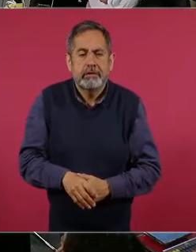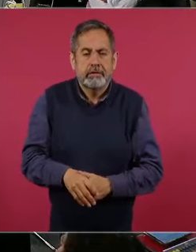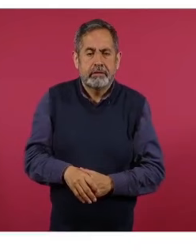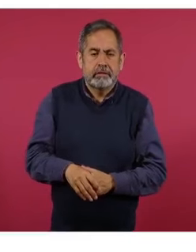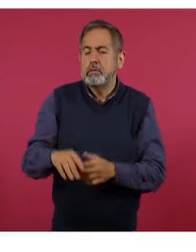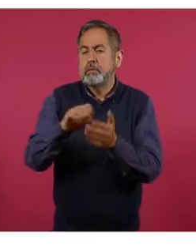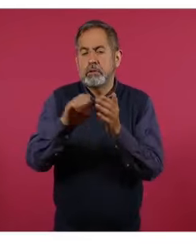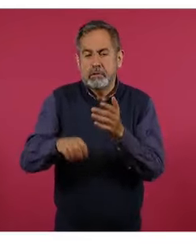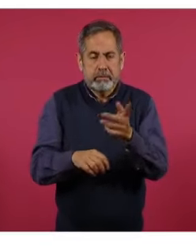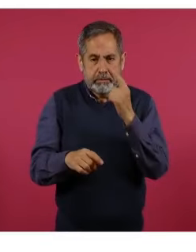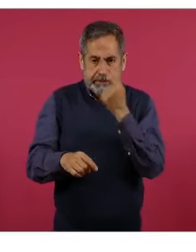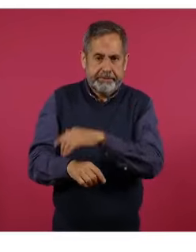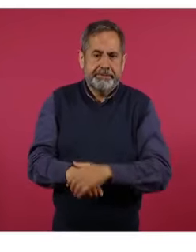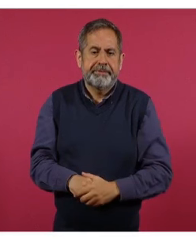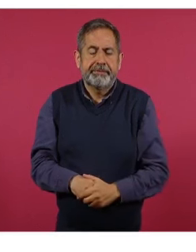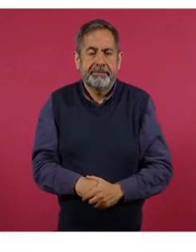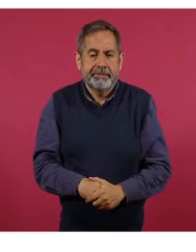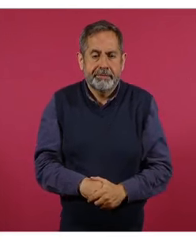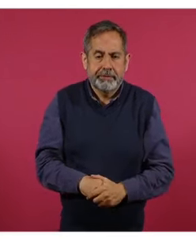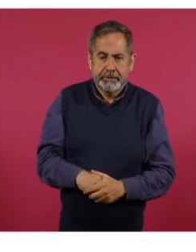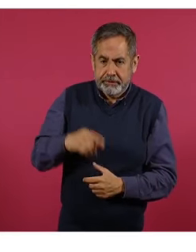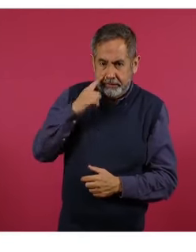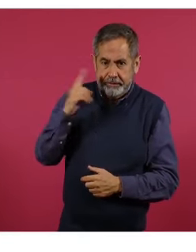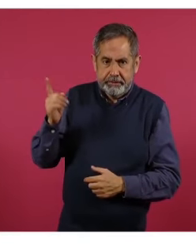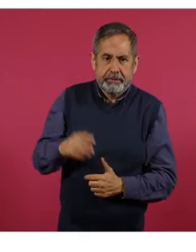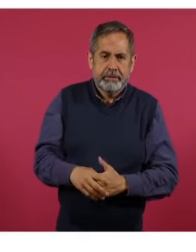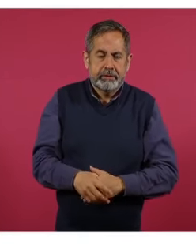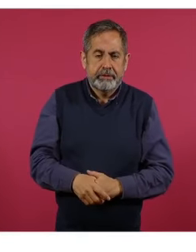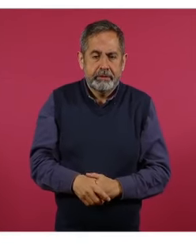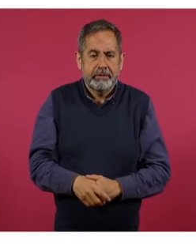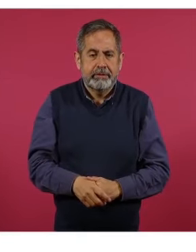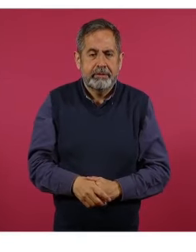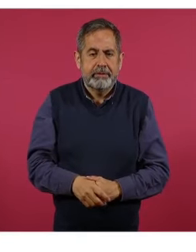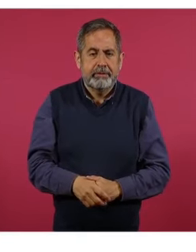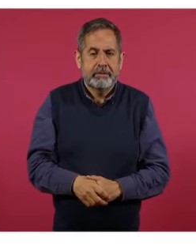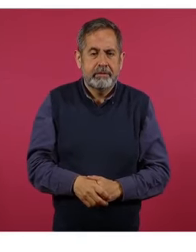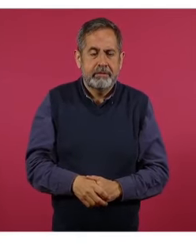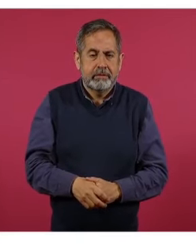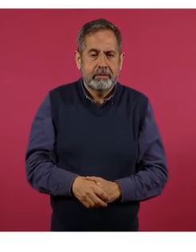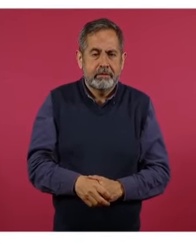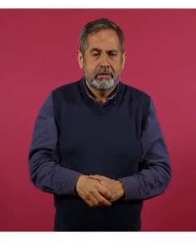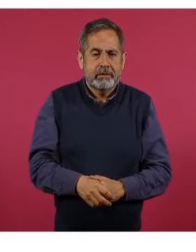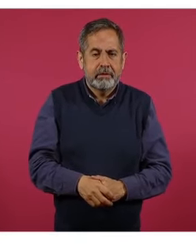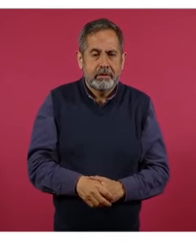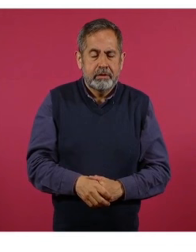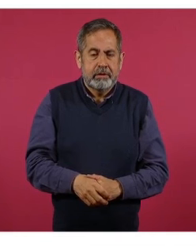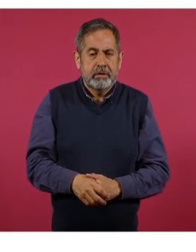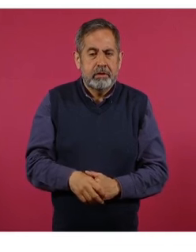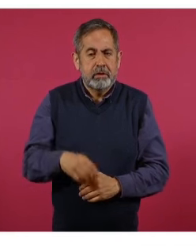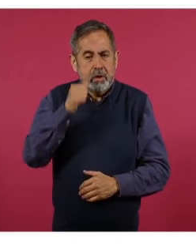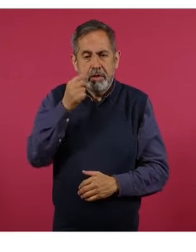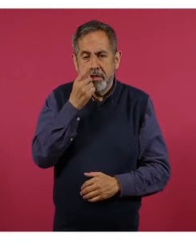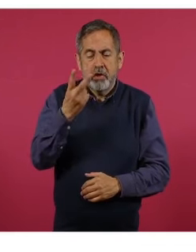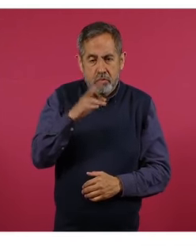por ejemplo, miren lo que estoy viendo aquí. Yo hablé ayer de dos muertos. Pues